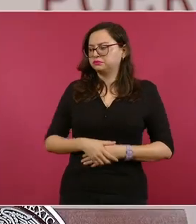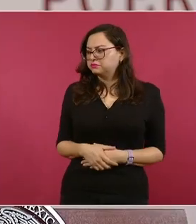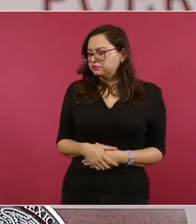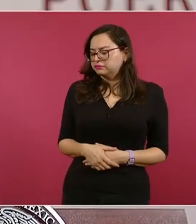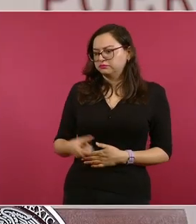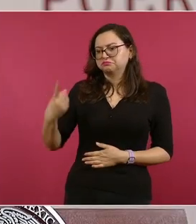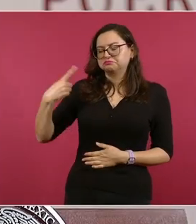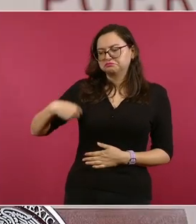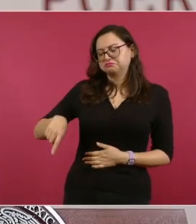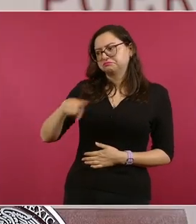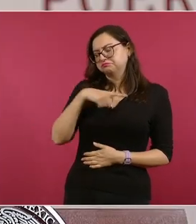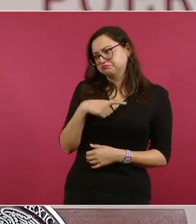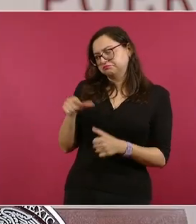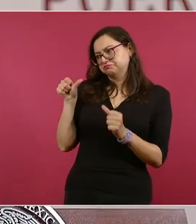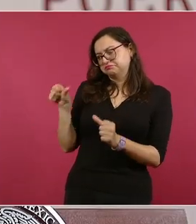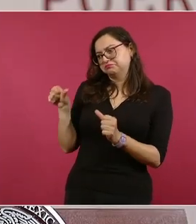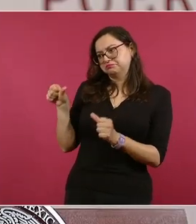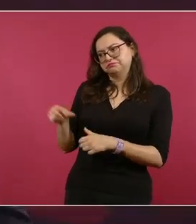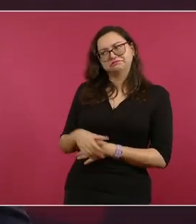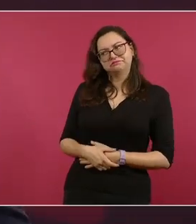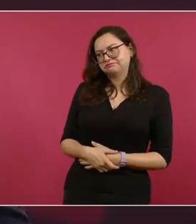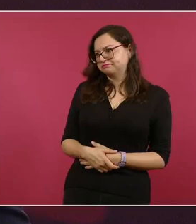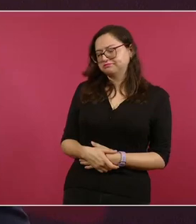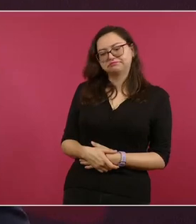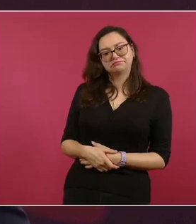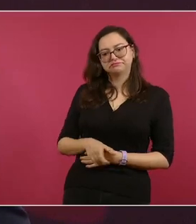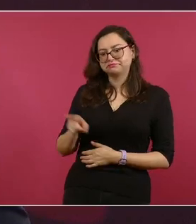derecho internacional acoge a México.